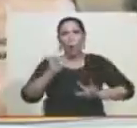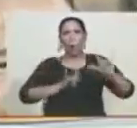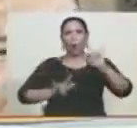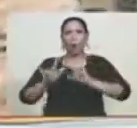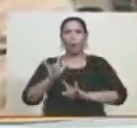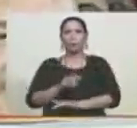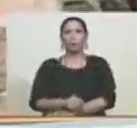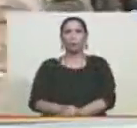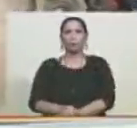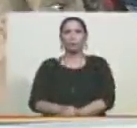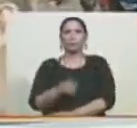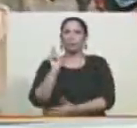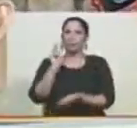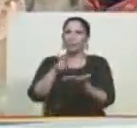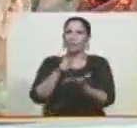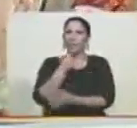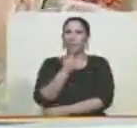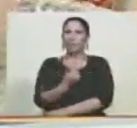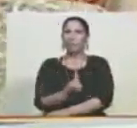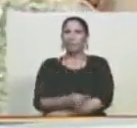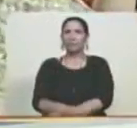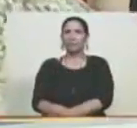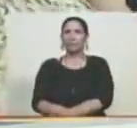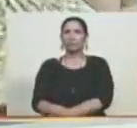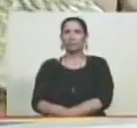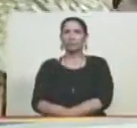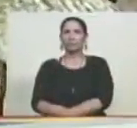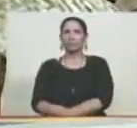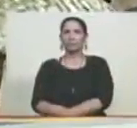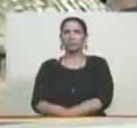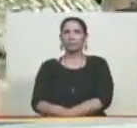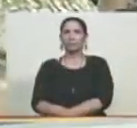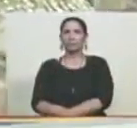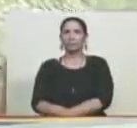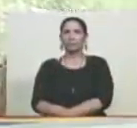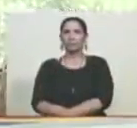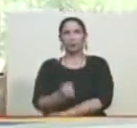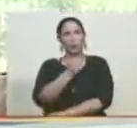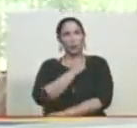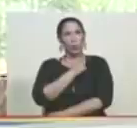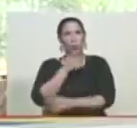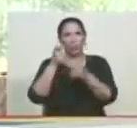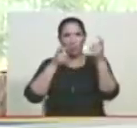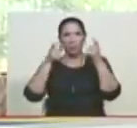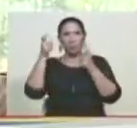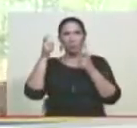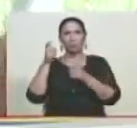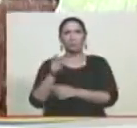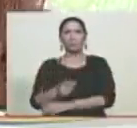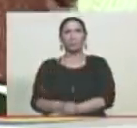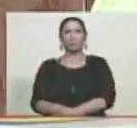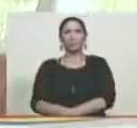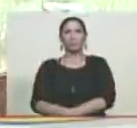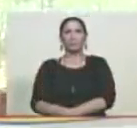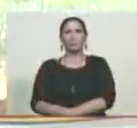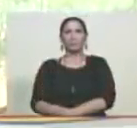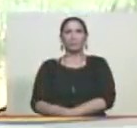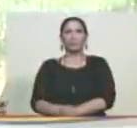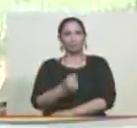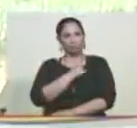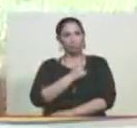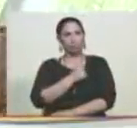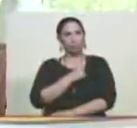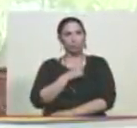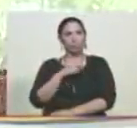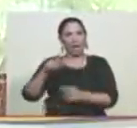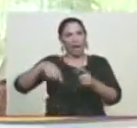Entonces uno llega y dice, ¿qué va a imperar más, mi comandante jefe? Hay que ponerle la cascabel al